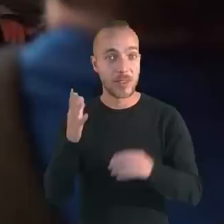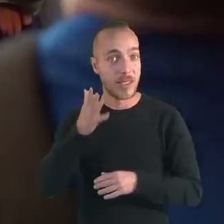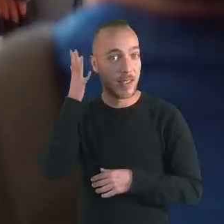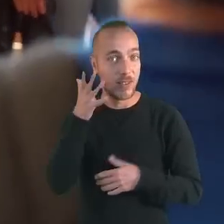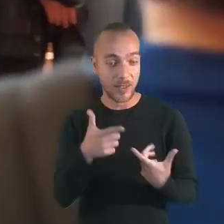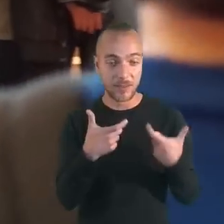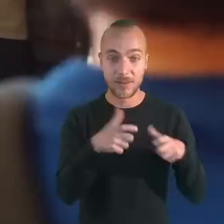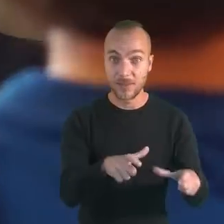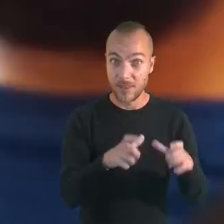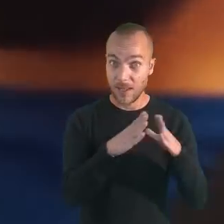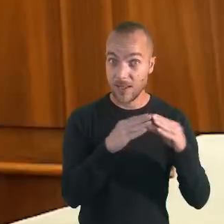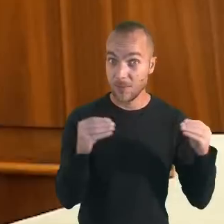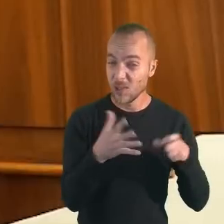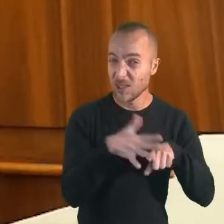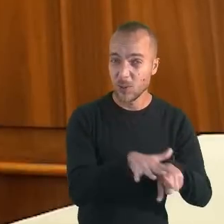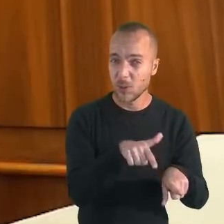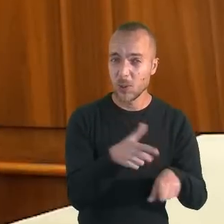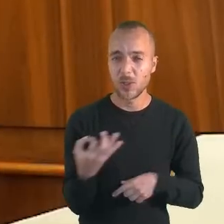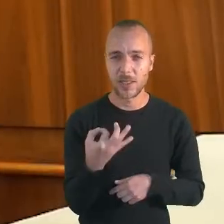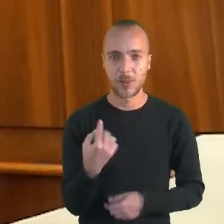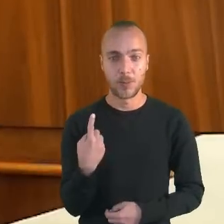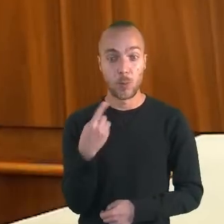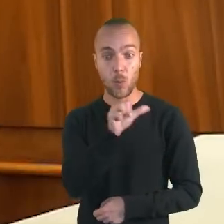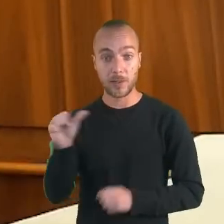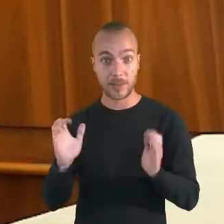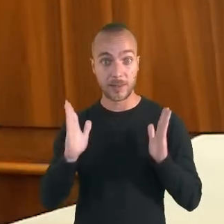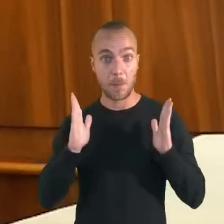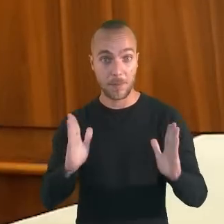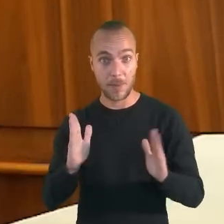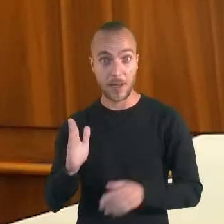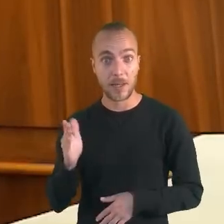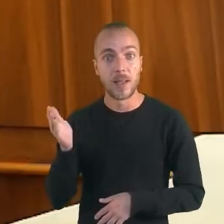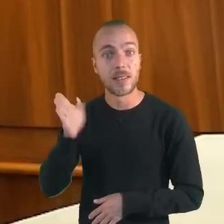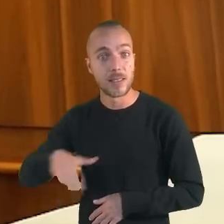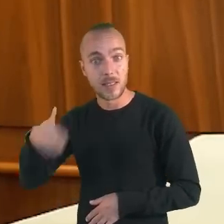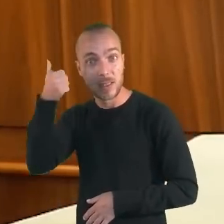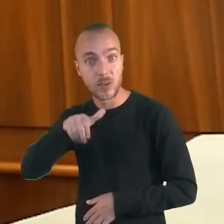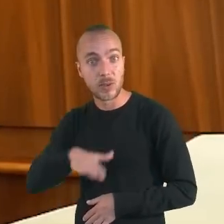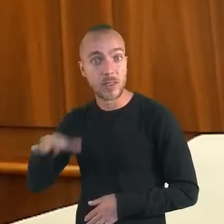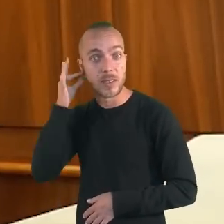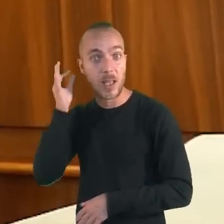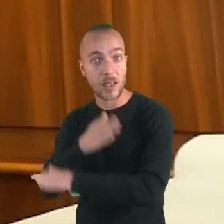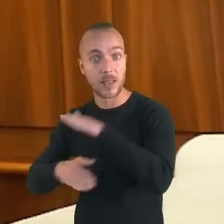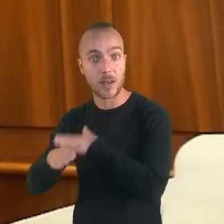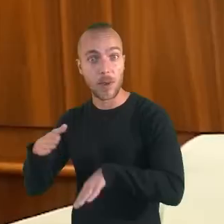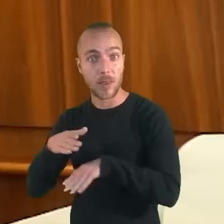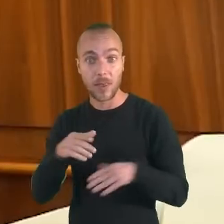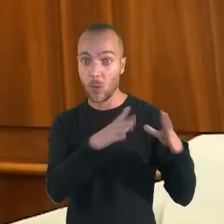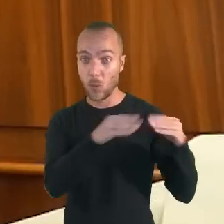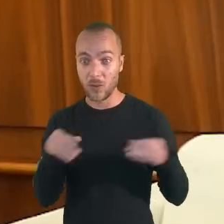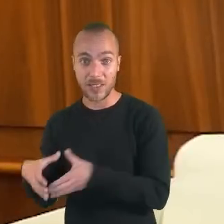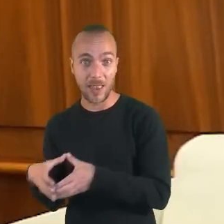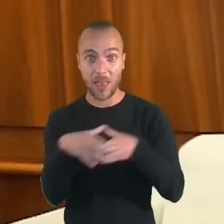Campus Inclusivo en la Universidad de Navarra es una semana donde chicos y chicas con alguna discapacidad vienen y